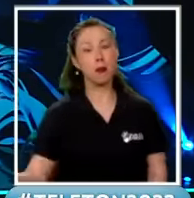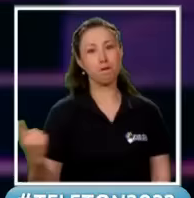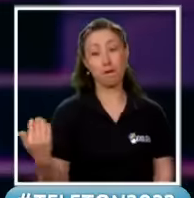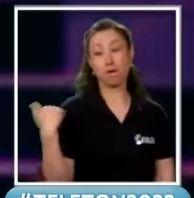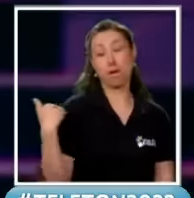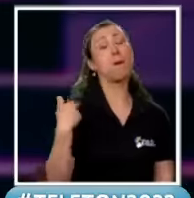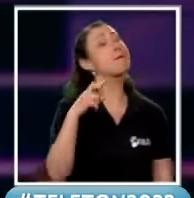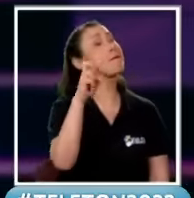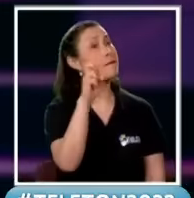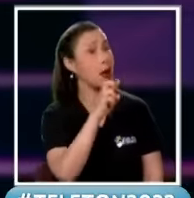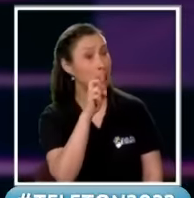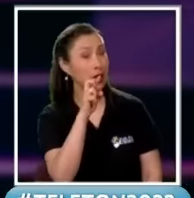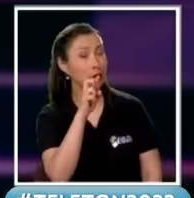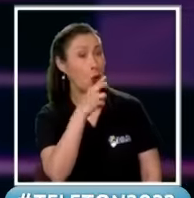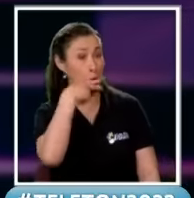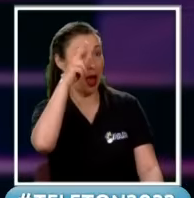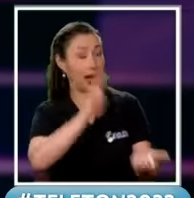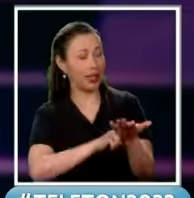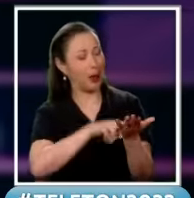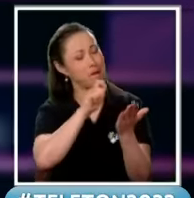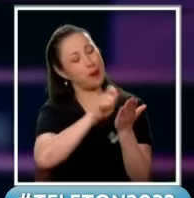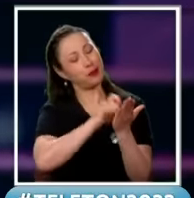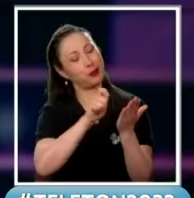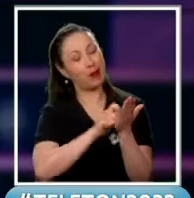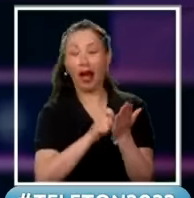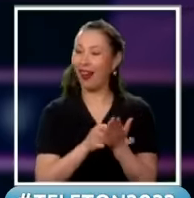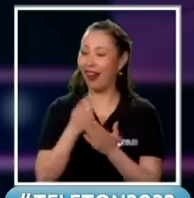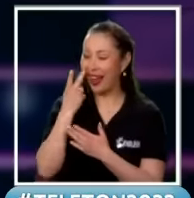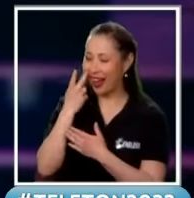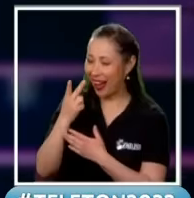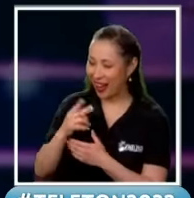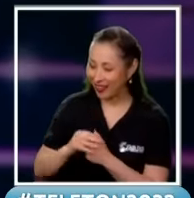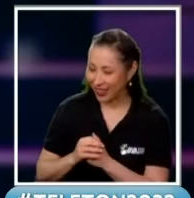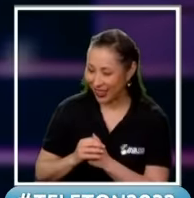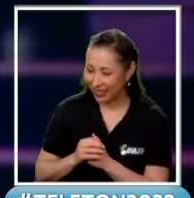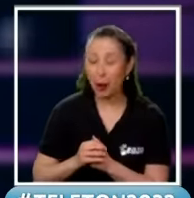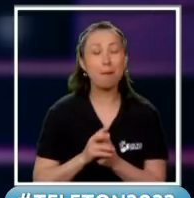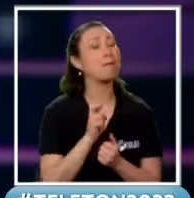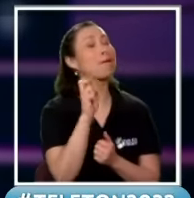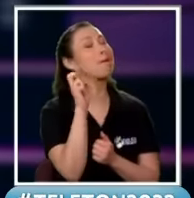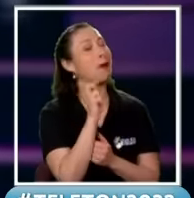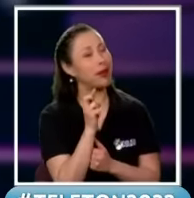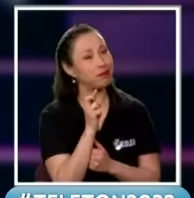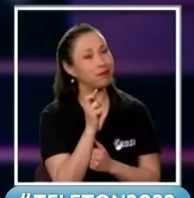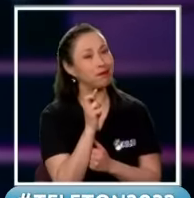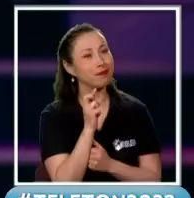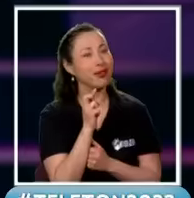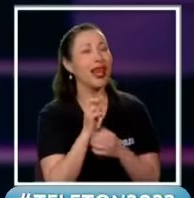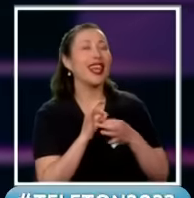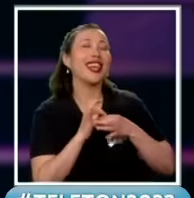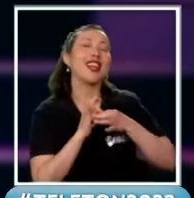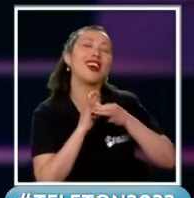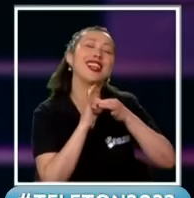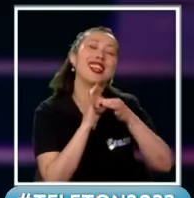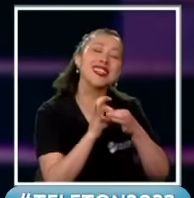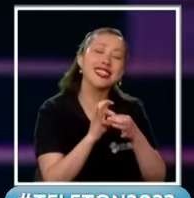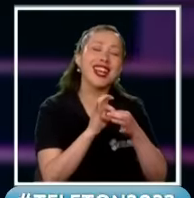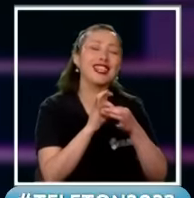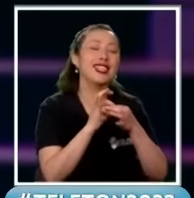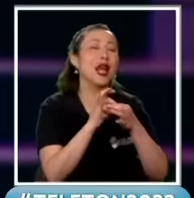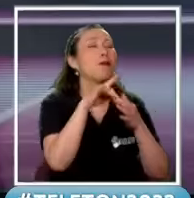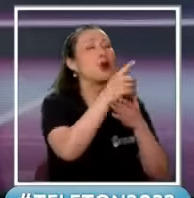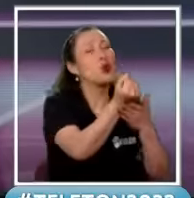papá, te escribí una carta. A ver, papá, te quiero agradecer por todo lo que